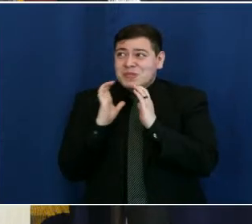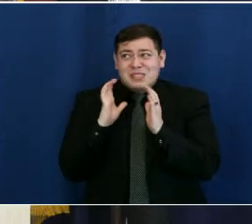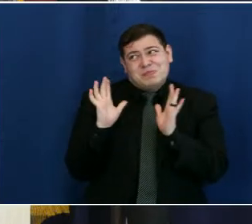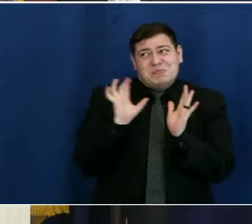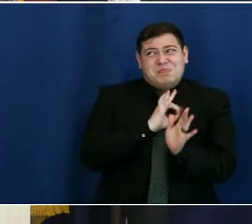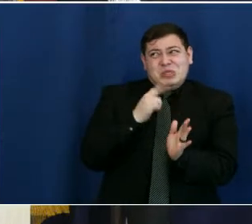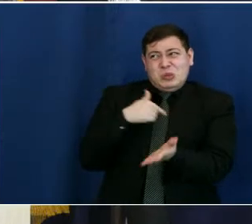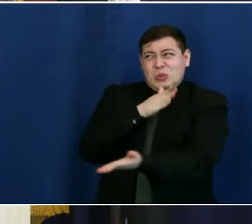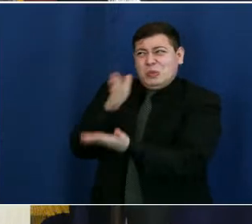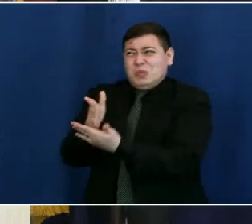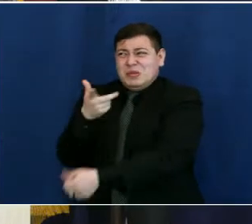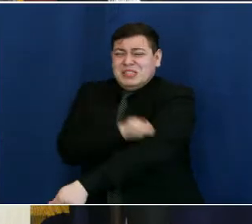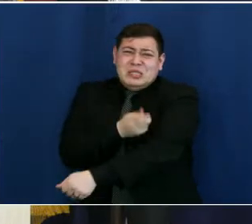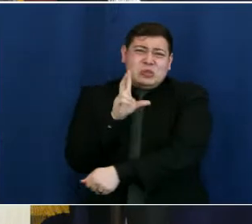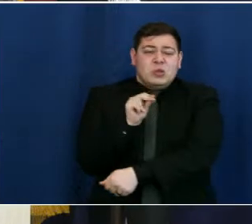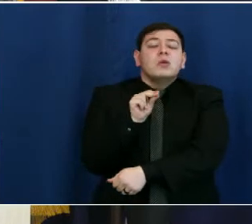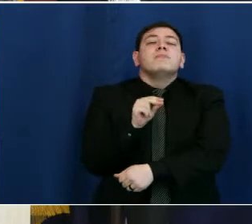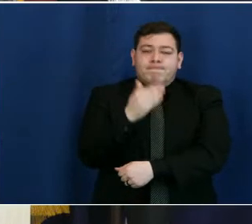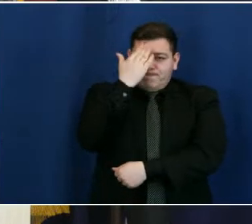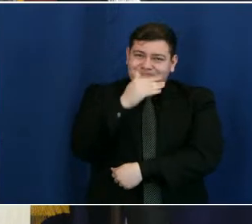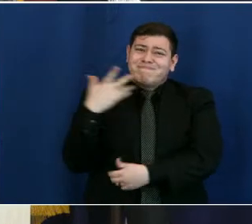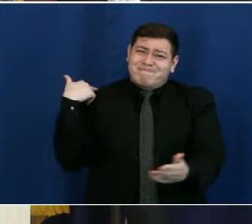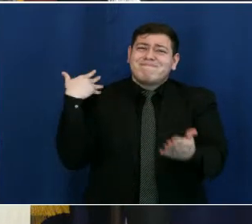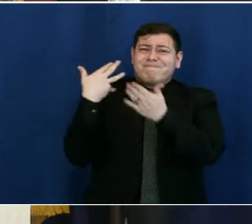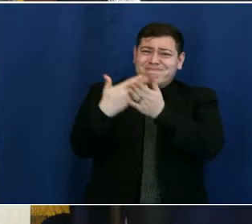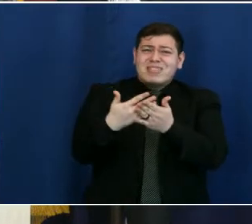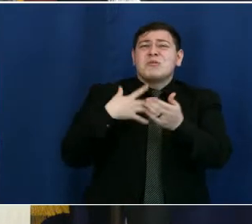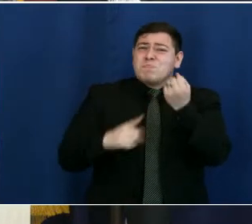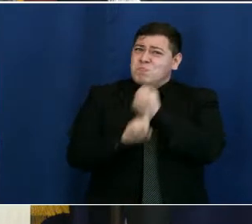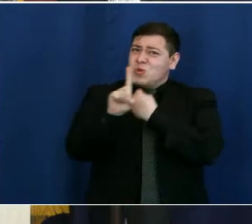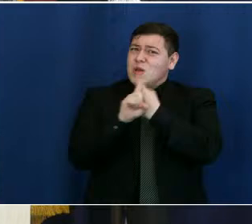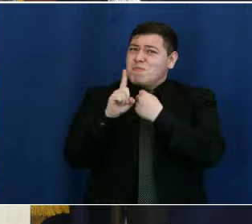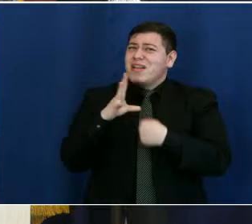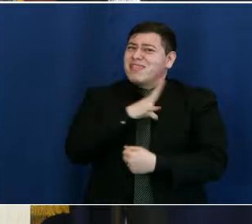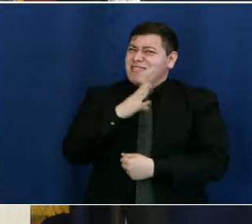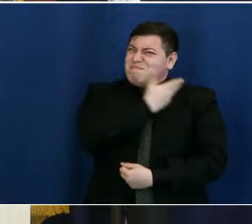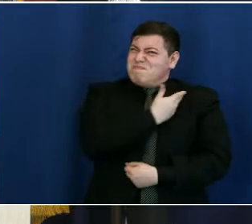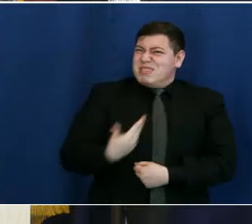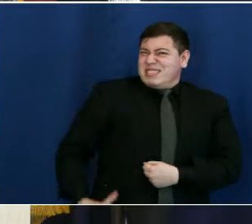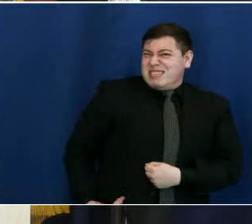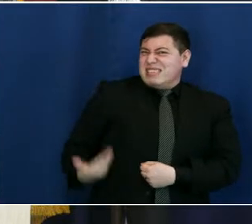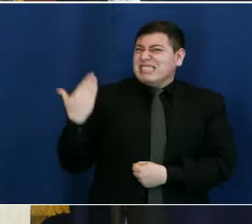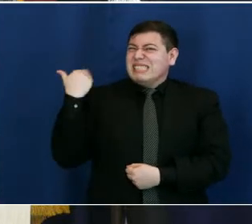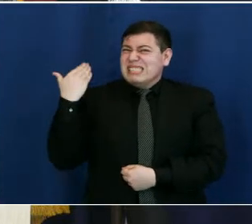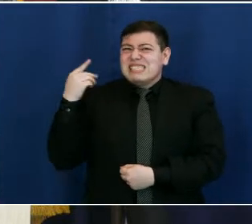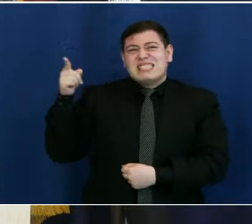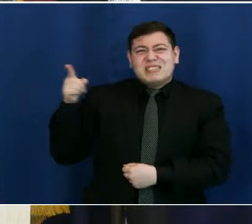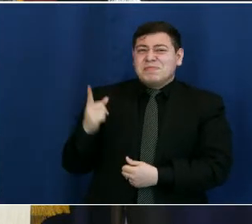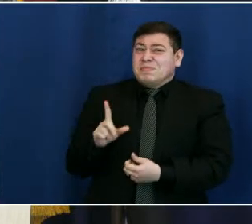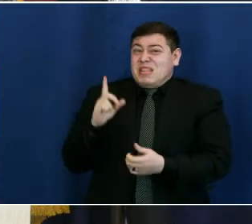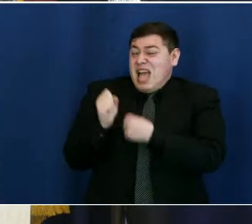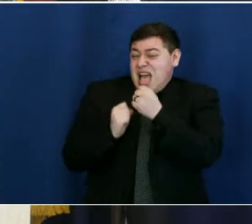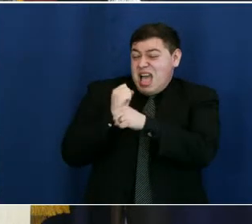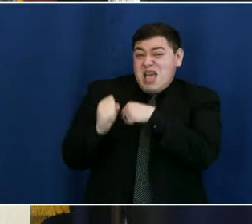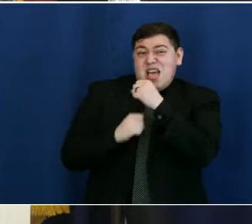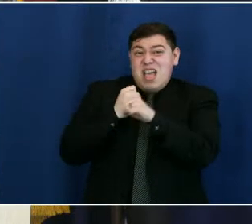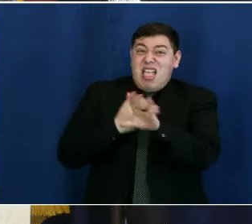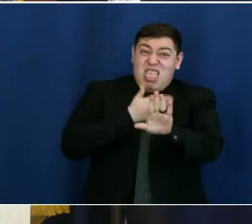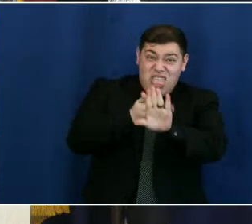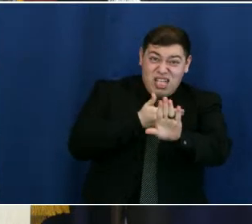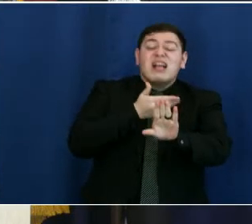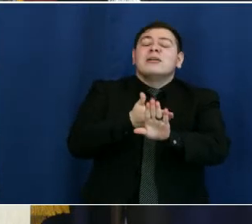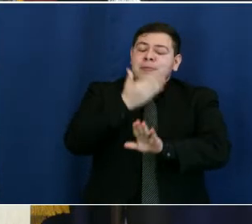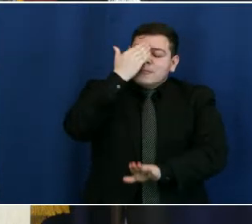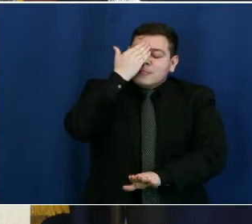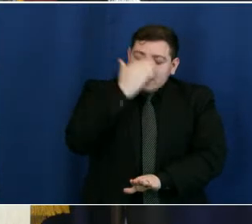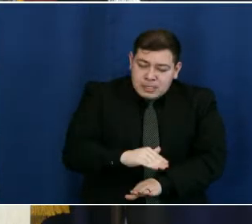Es importante que la comunidad sepa que estos servicios de la vacuna son para ellos, sin importar su estatus migratorio. Sé